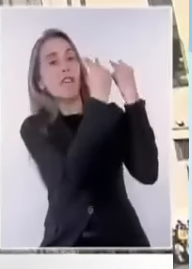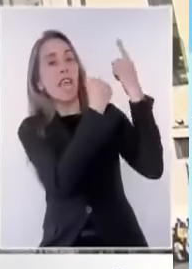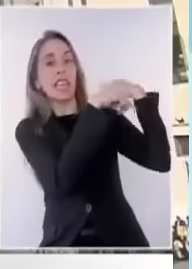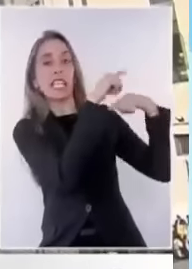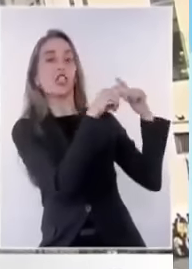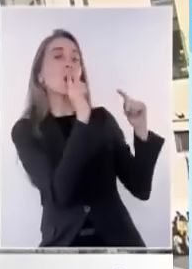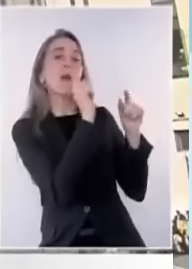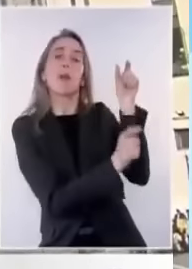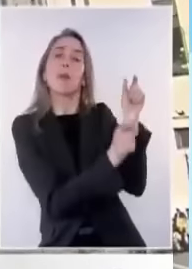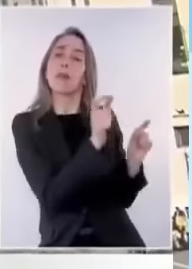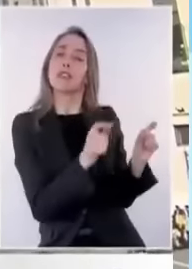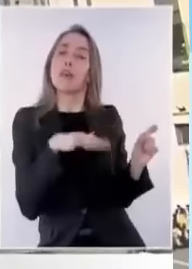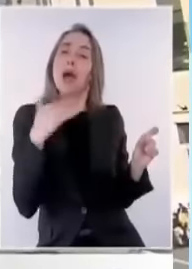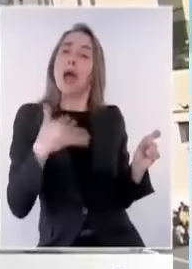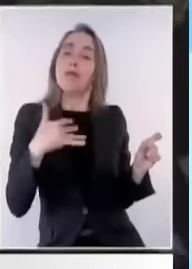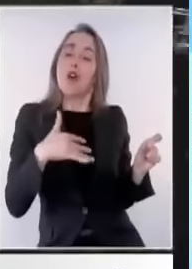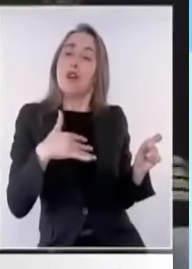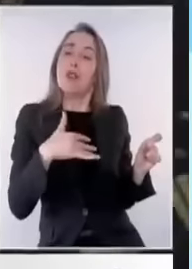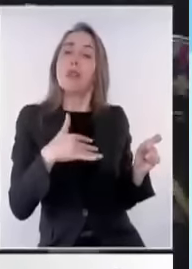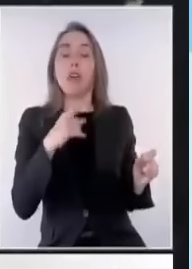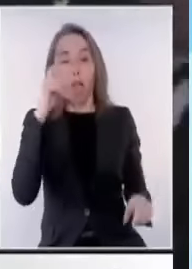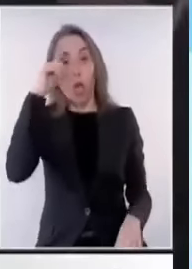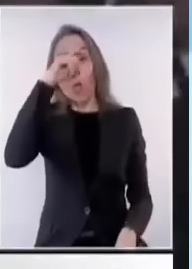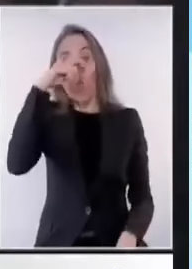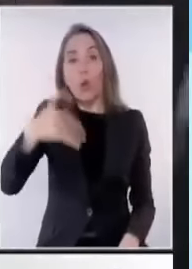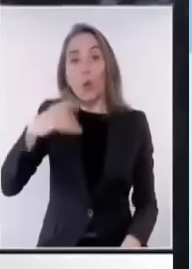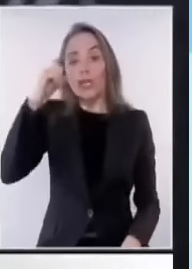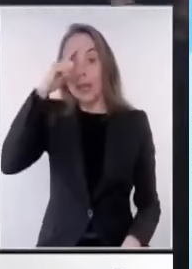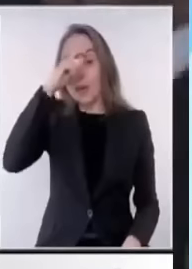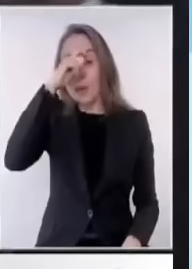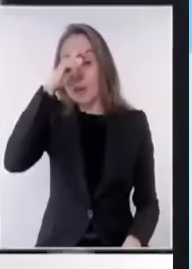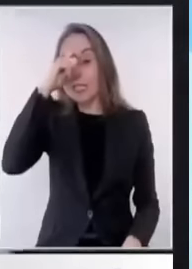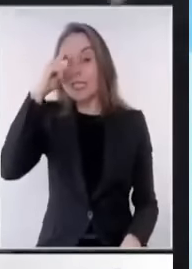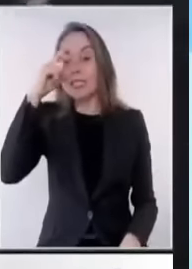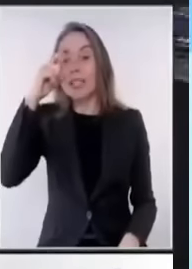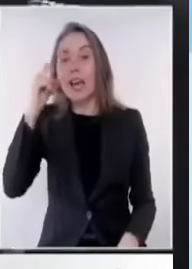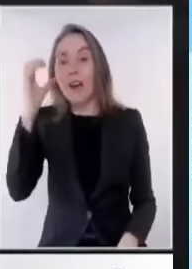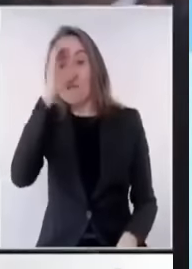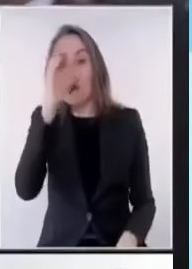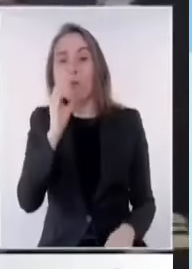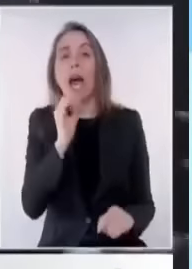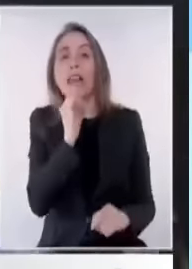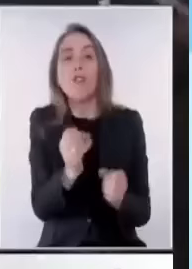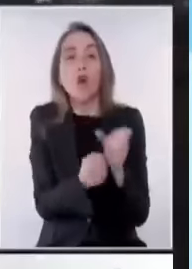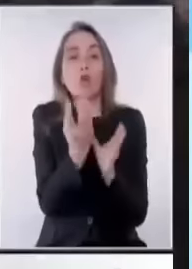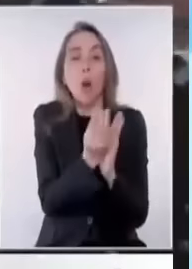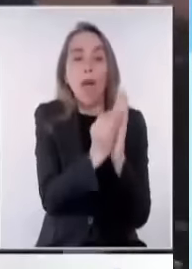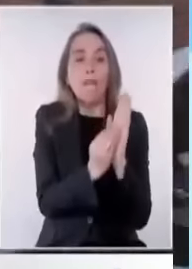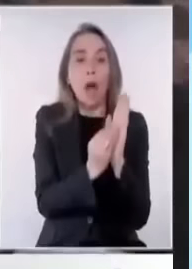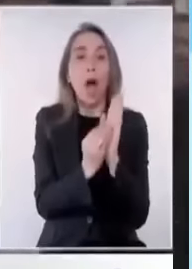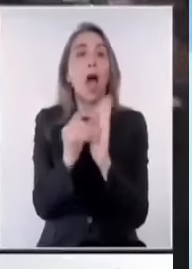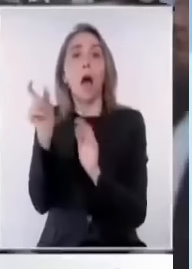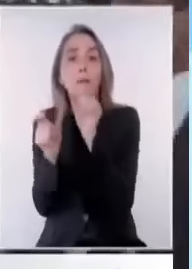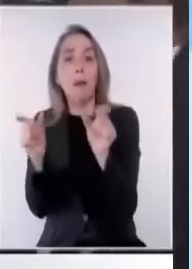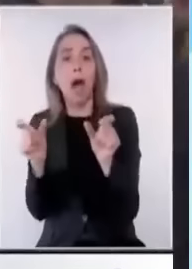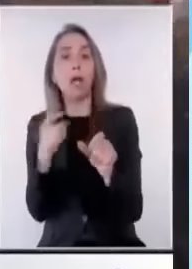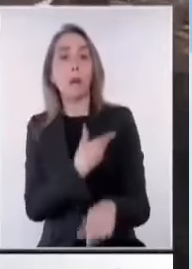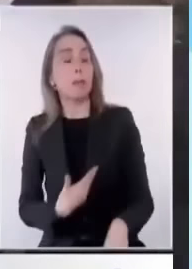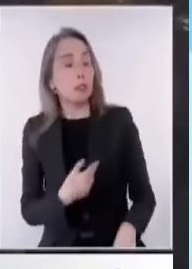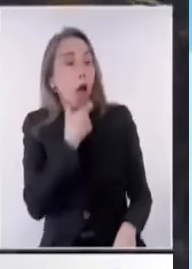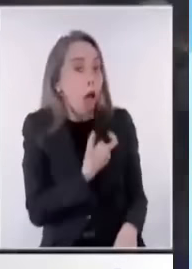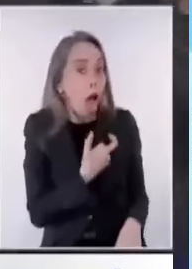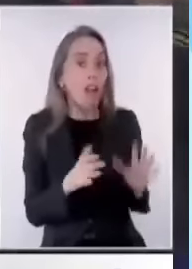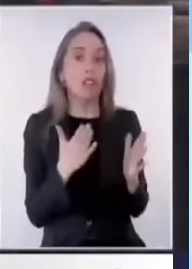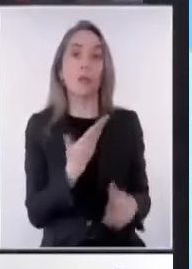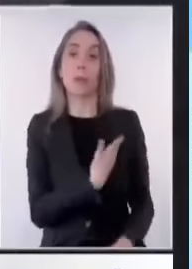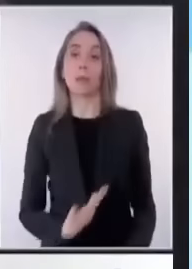historia, quiénes son los personajes más relevantes. Cuesta de pronto buscar datos nuevos para cuando para llegué y estaba en vivo